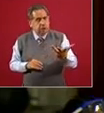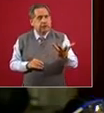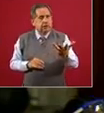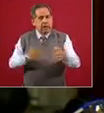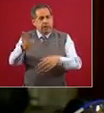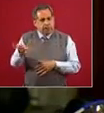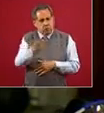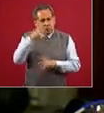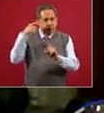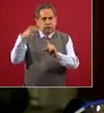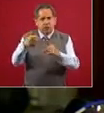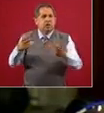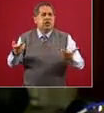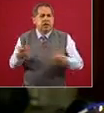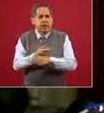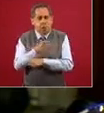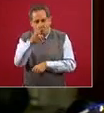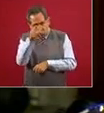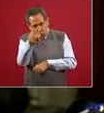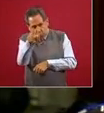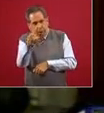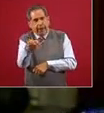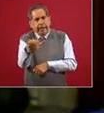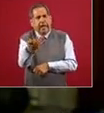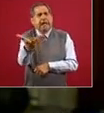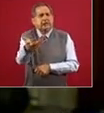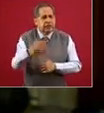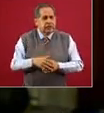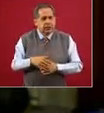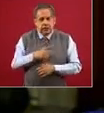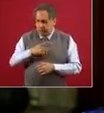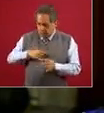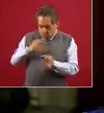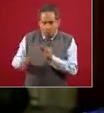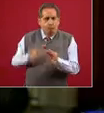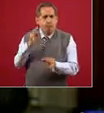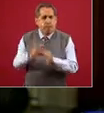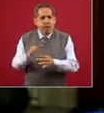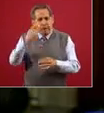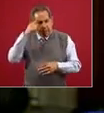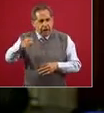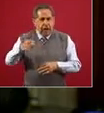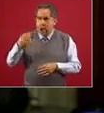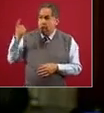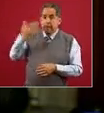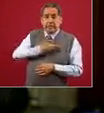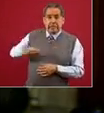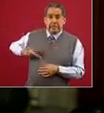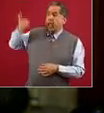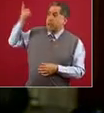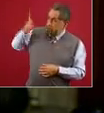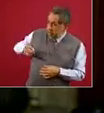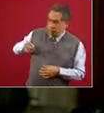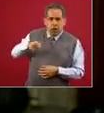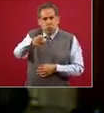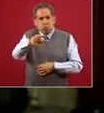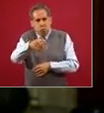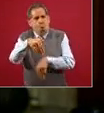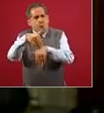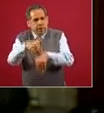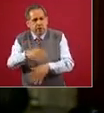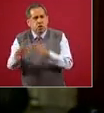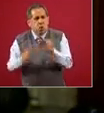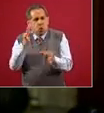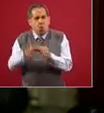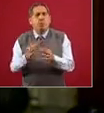hace favor, ¿qué va a hacer usted para cumplir la instrucción del presidente de la República de